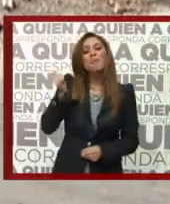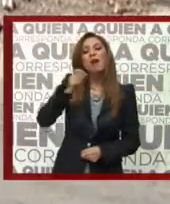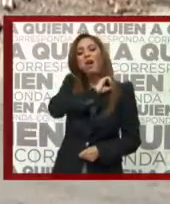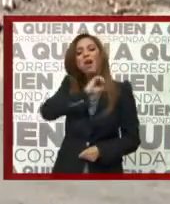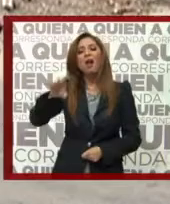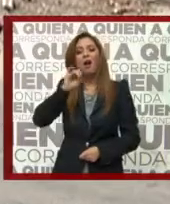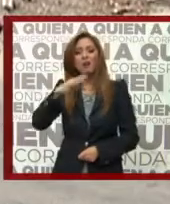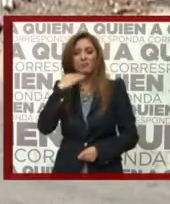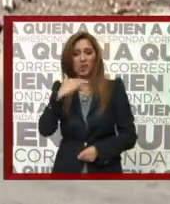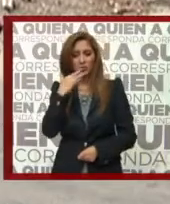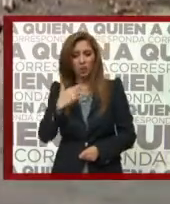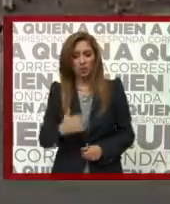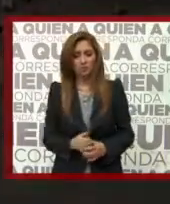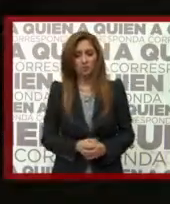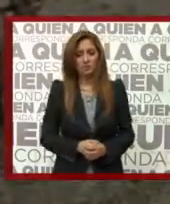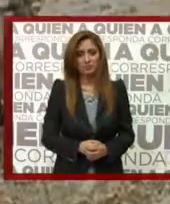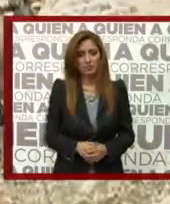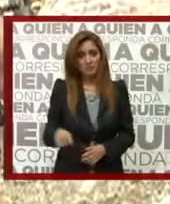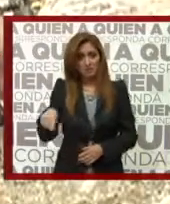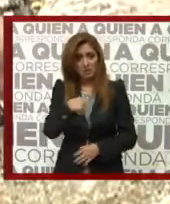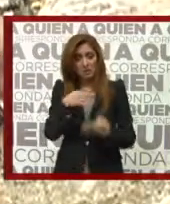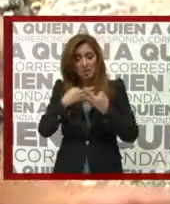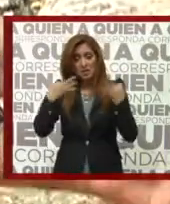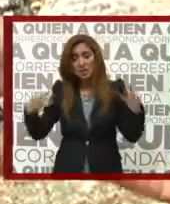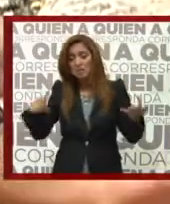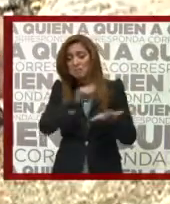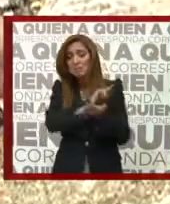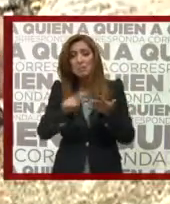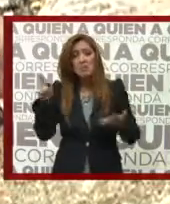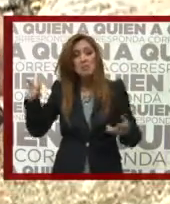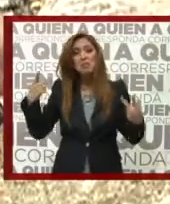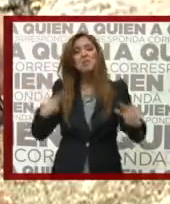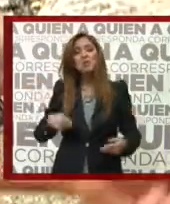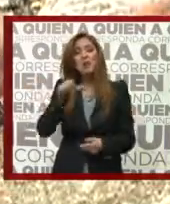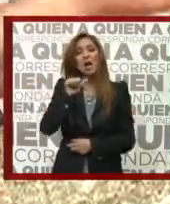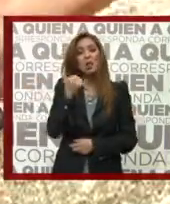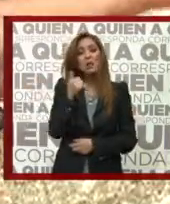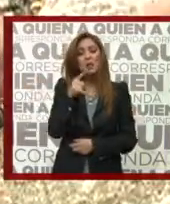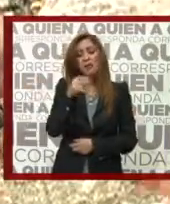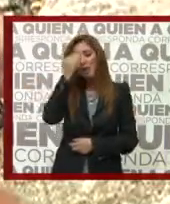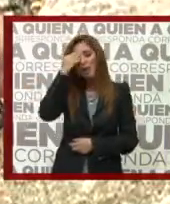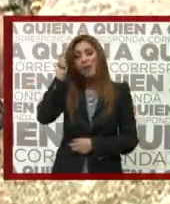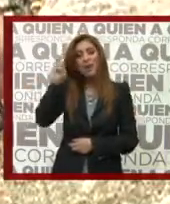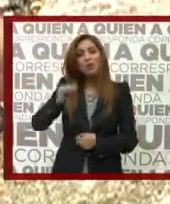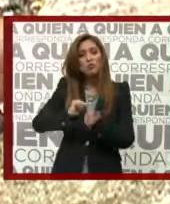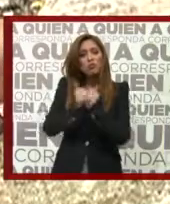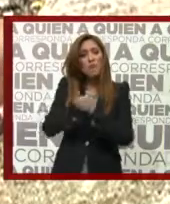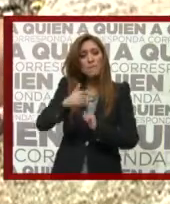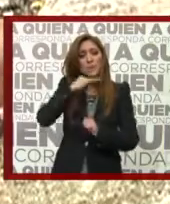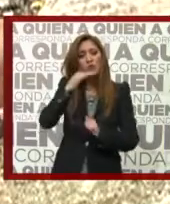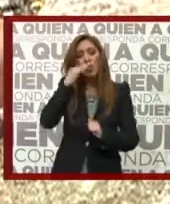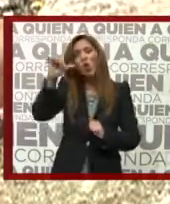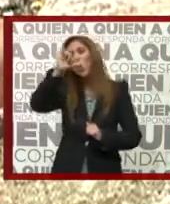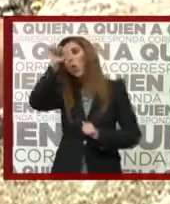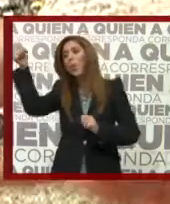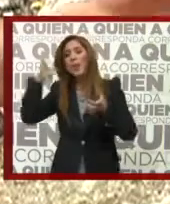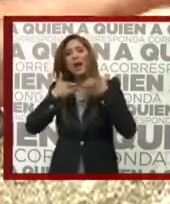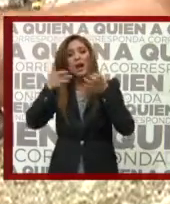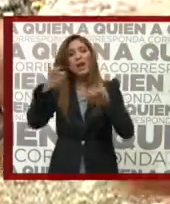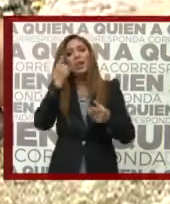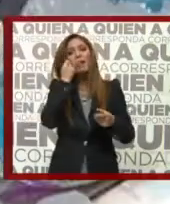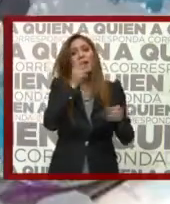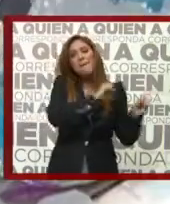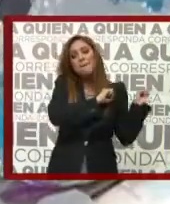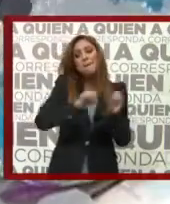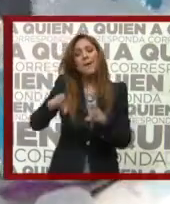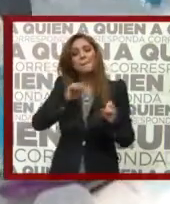Este terreno siempre ha estado baldío, nunca le han dado mantenimiento, el ayuntamiento no se interesa en ello, nos perjudica la basura, vienen vecinos de otras calles a tirar su basura de